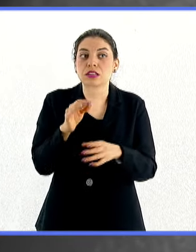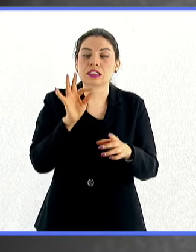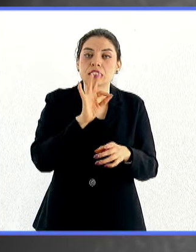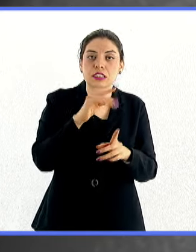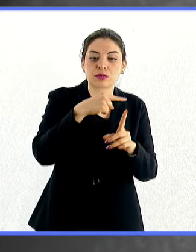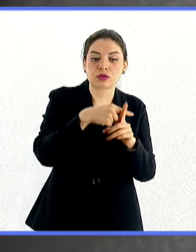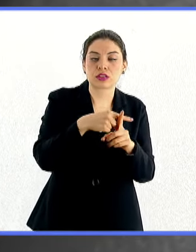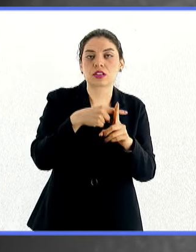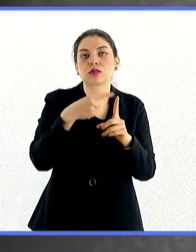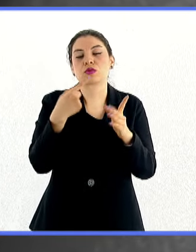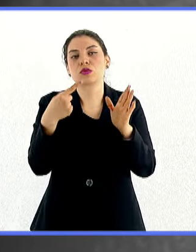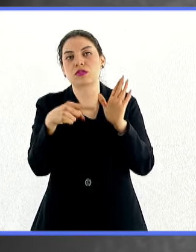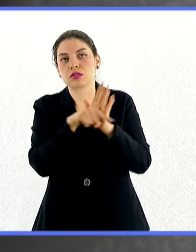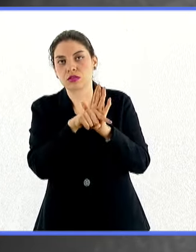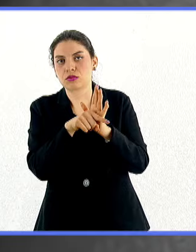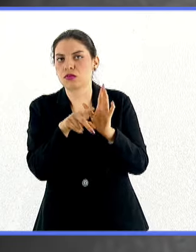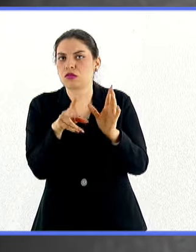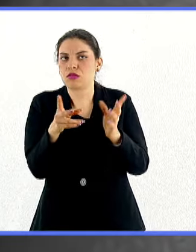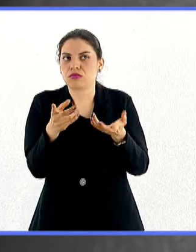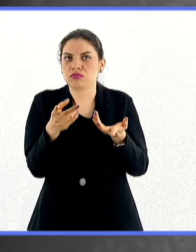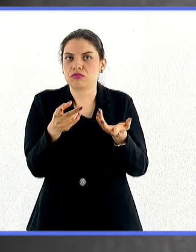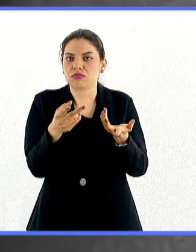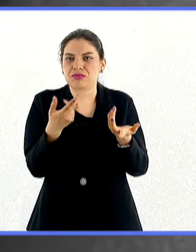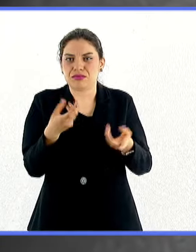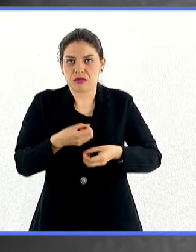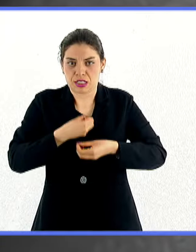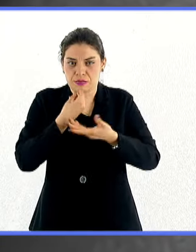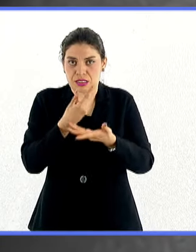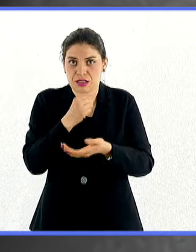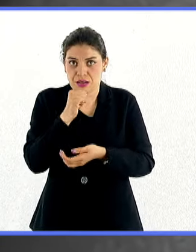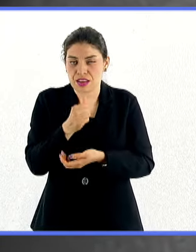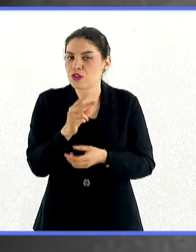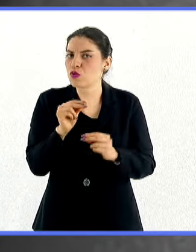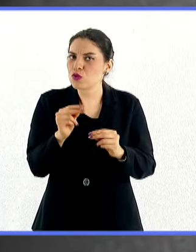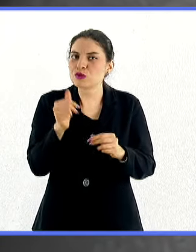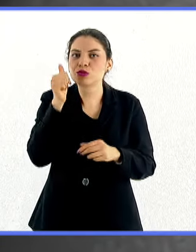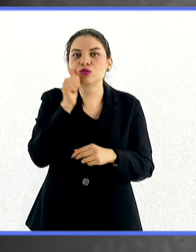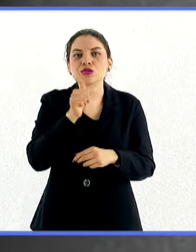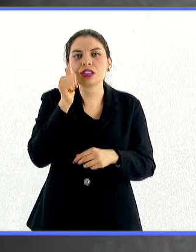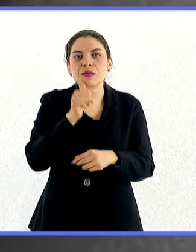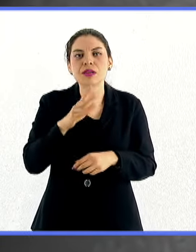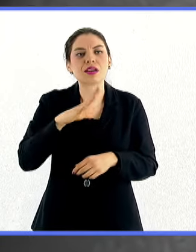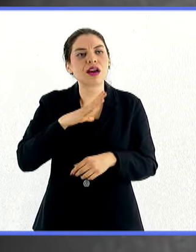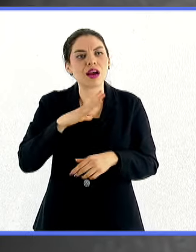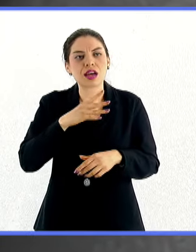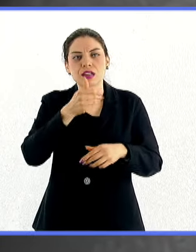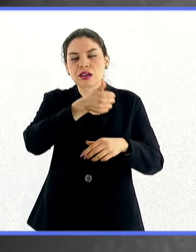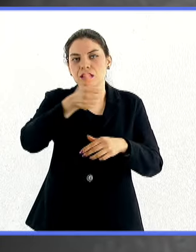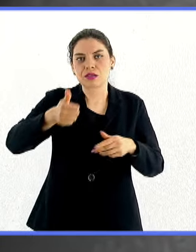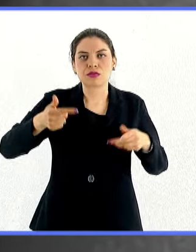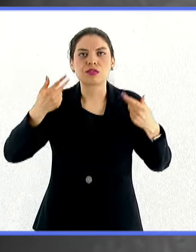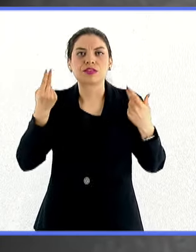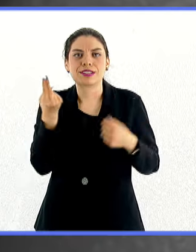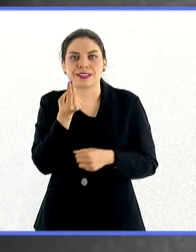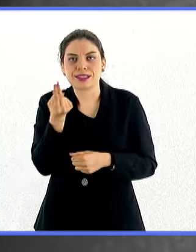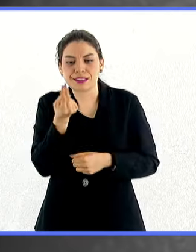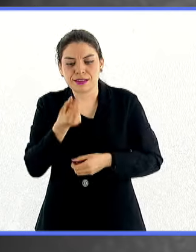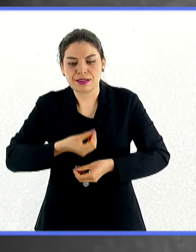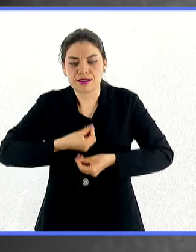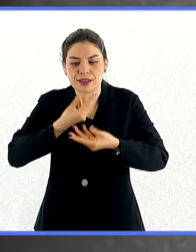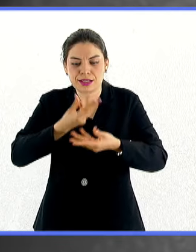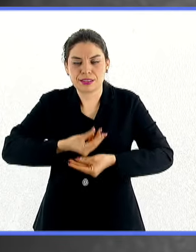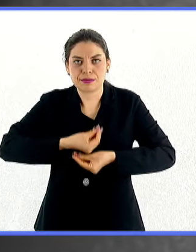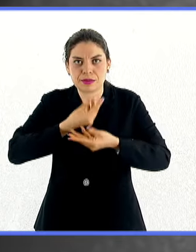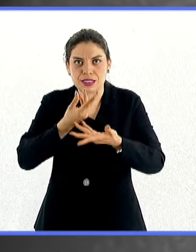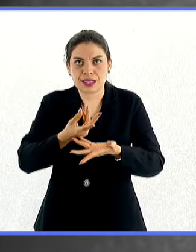malo, sin deseos de expresarlo, sin deseos de decirlo. Entonces estamos viajando en la vida hacia un futuro,